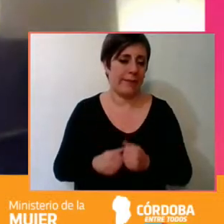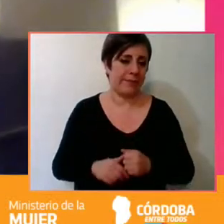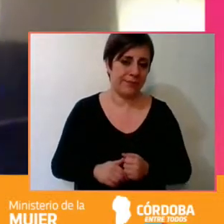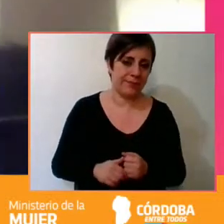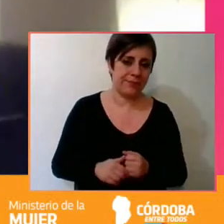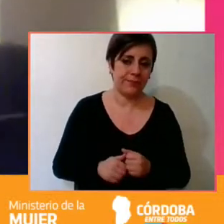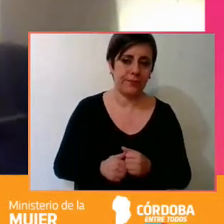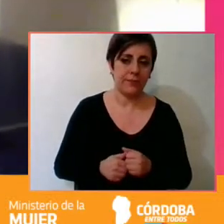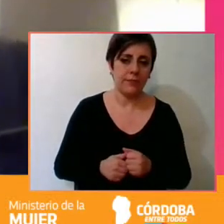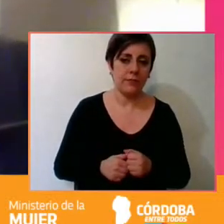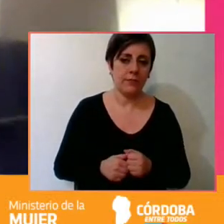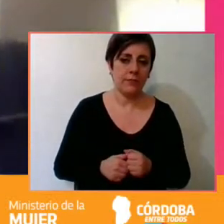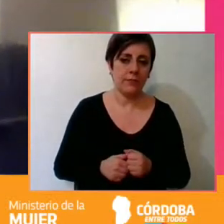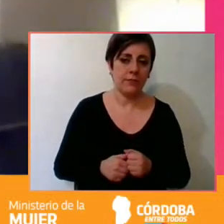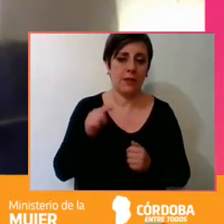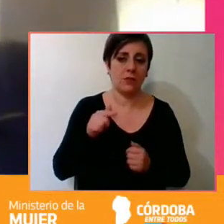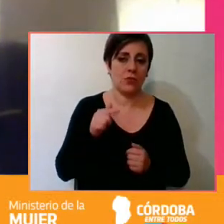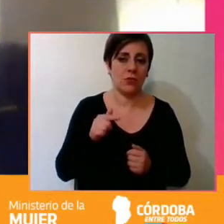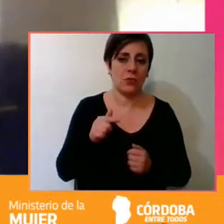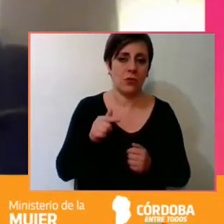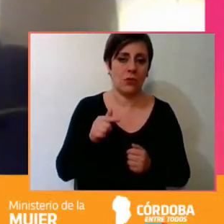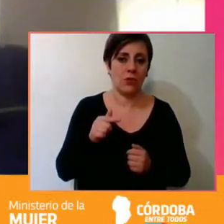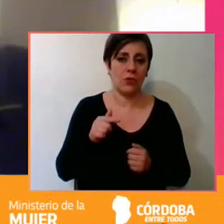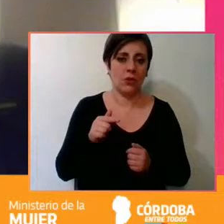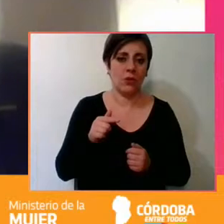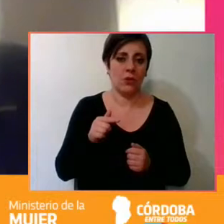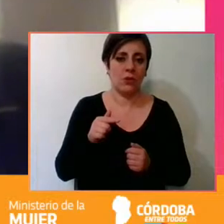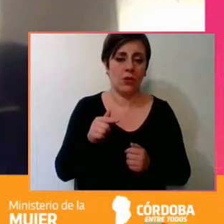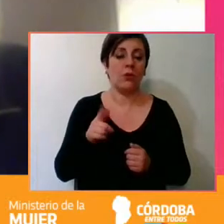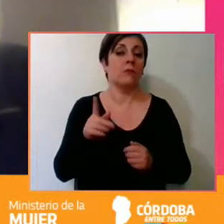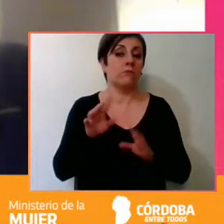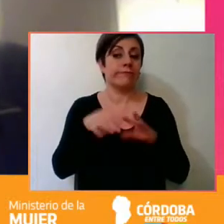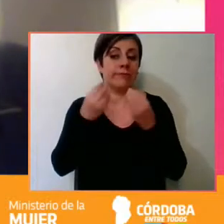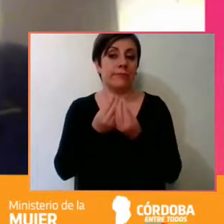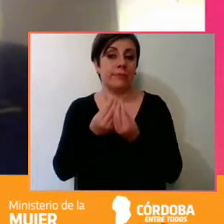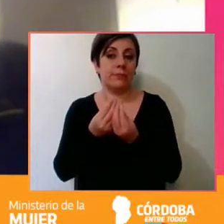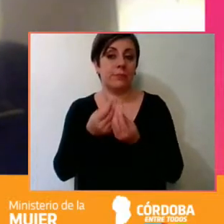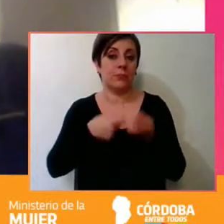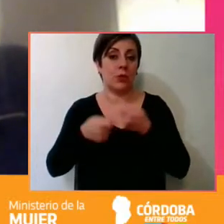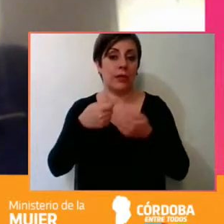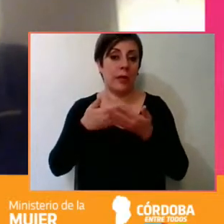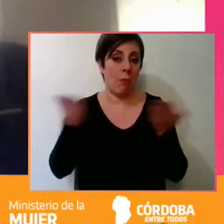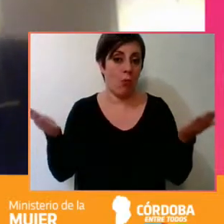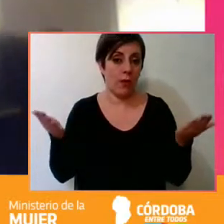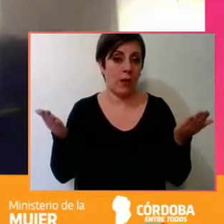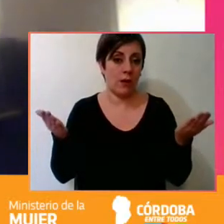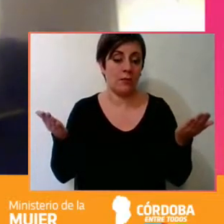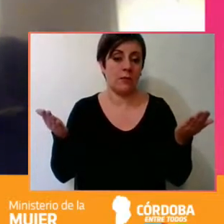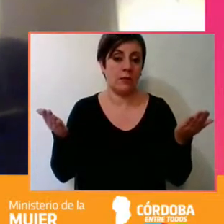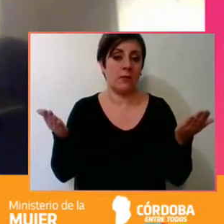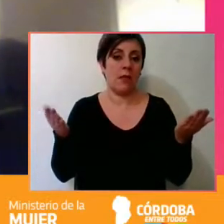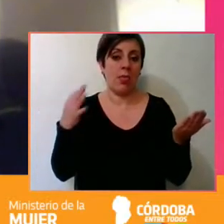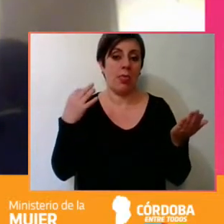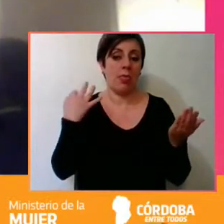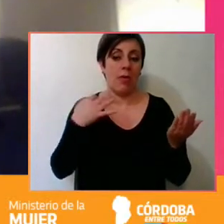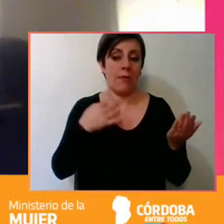eso tiene un coste en eficiencia en la política pública local, de la que tenemos que ser